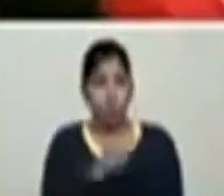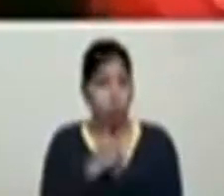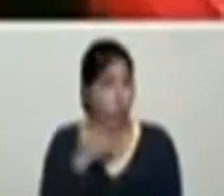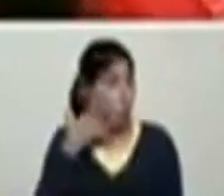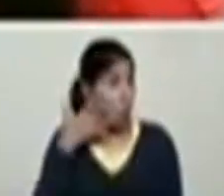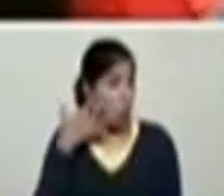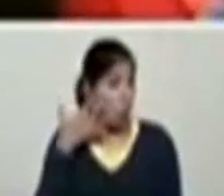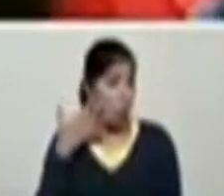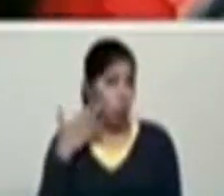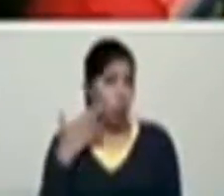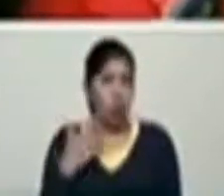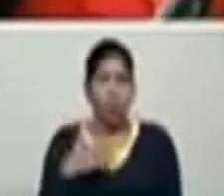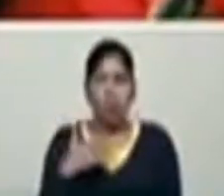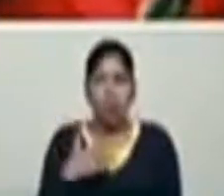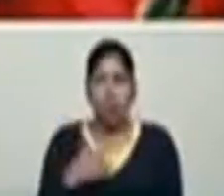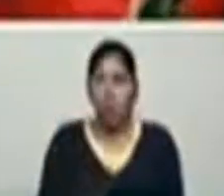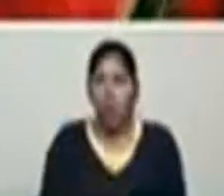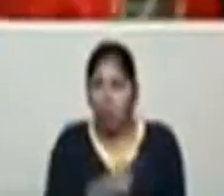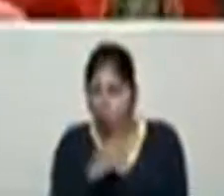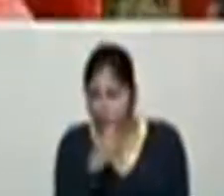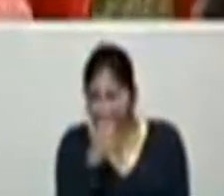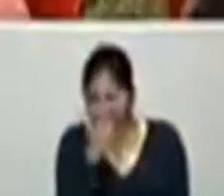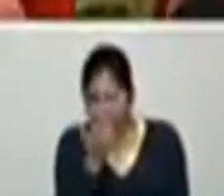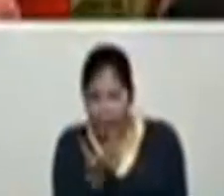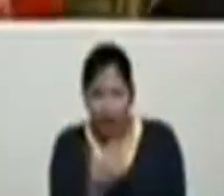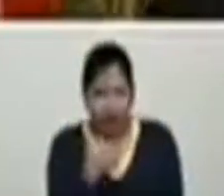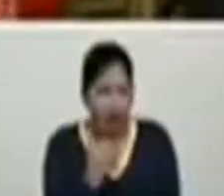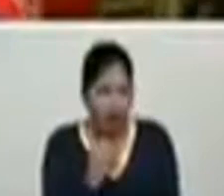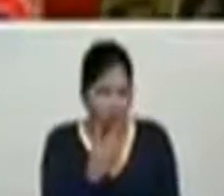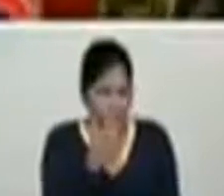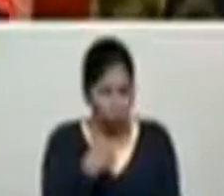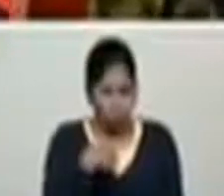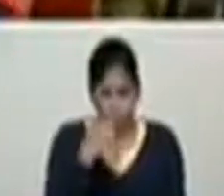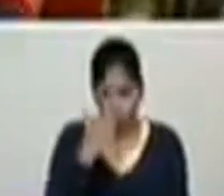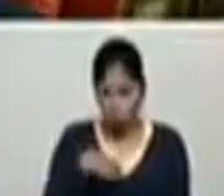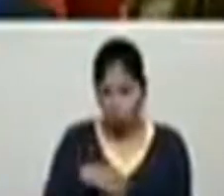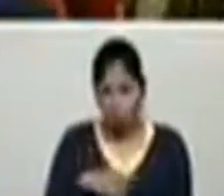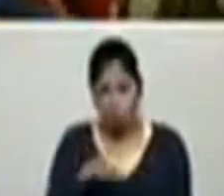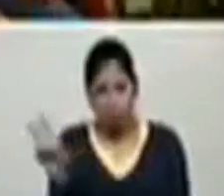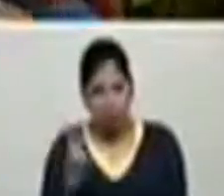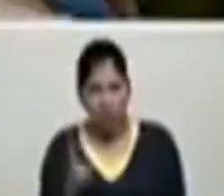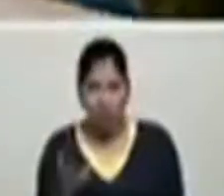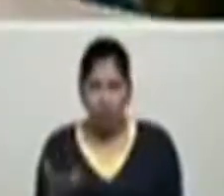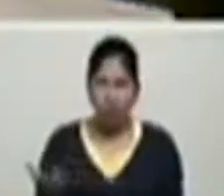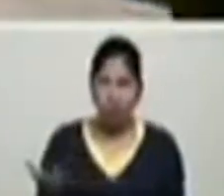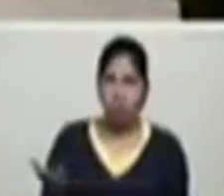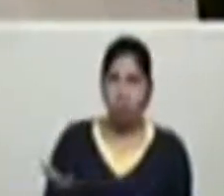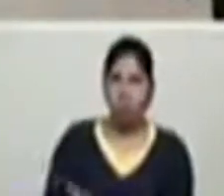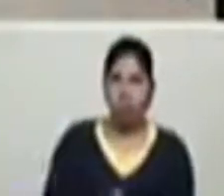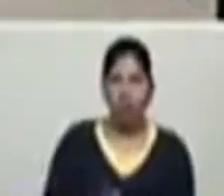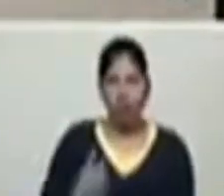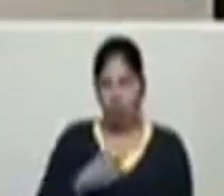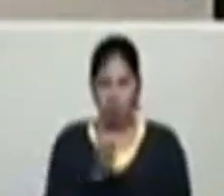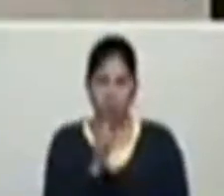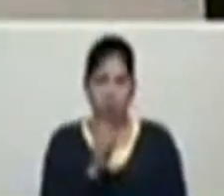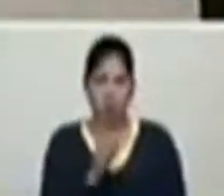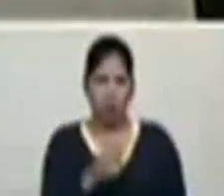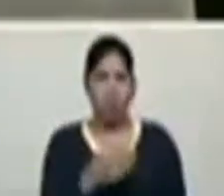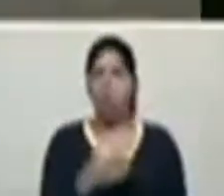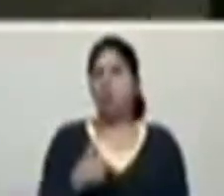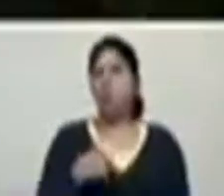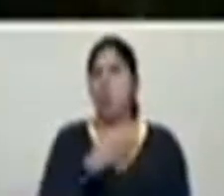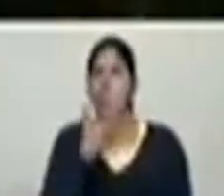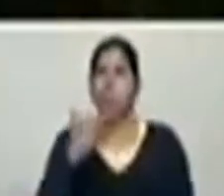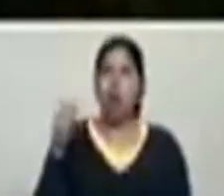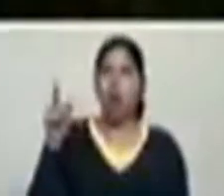mentira así como lo están escuchando Le repito que los precios de la comida ahora están mucho más costosos señores la comida está más cara cada vez más en Venezuela todo por